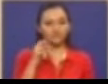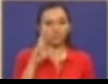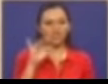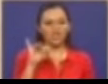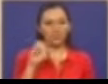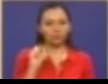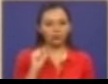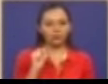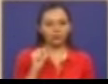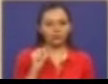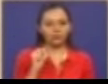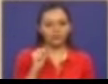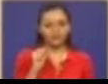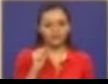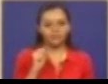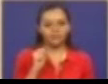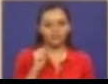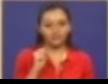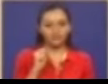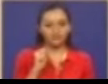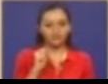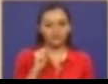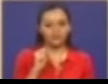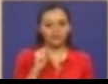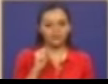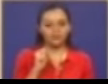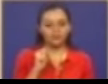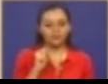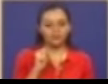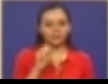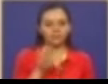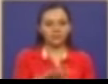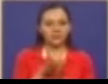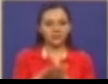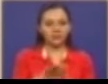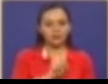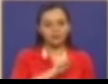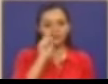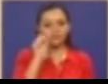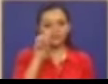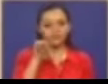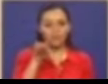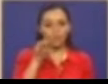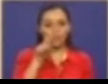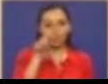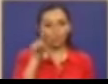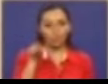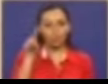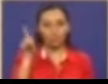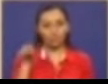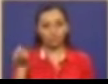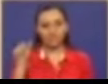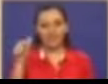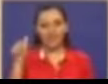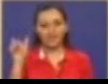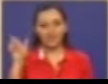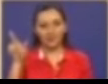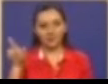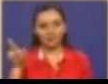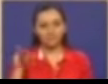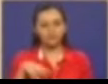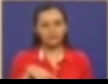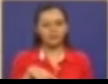Pablo Ríos, su representante. El Oro venció Machala con restaurante Morús y su representante Osvaldo